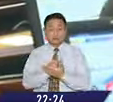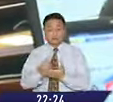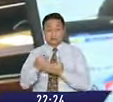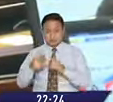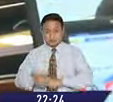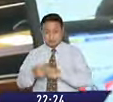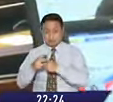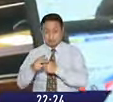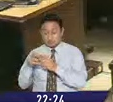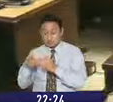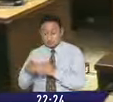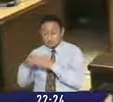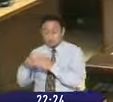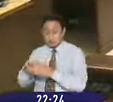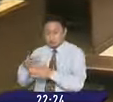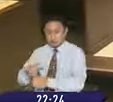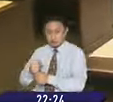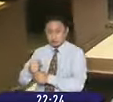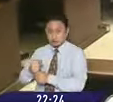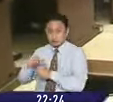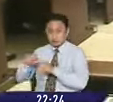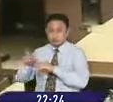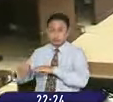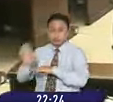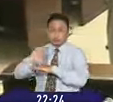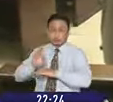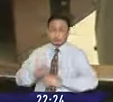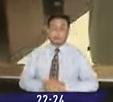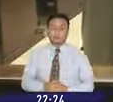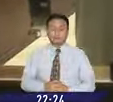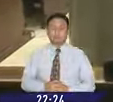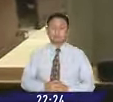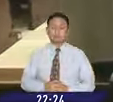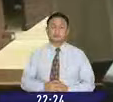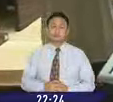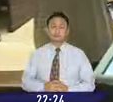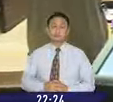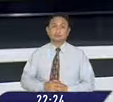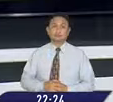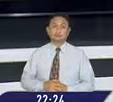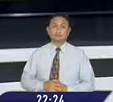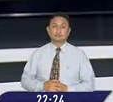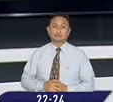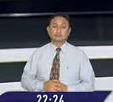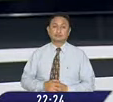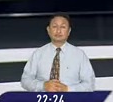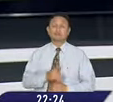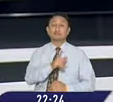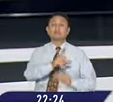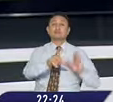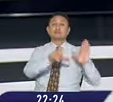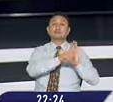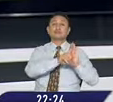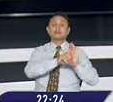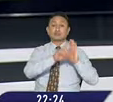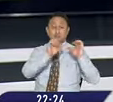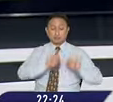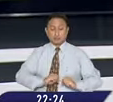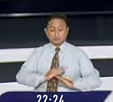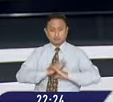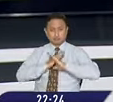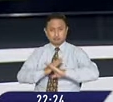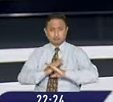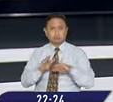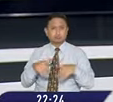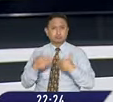la Comisión de Seguridad de la Asamblea, informó Valeria Navarro. La ley del uso legítimo de la fuerza se